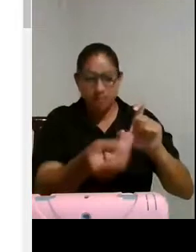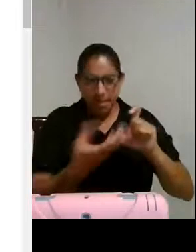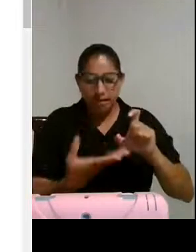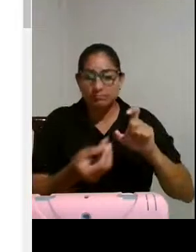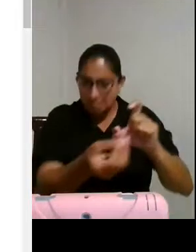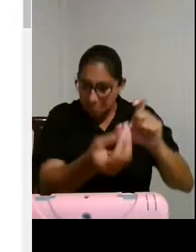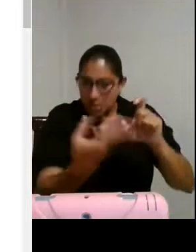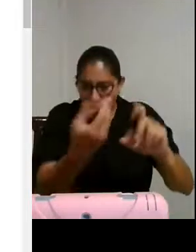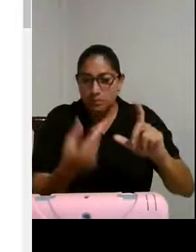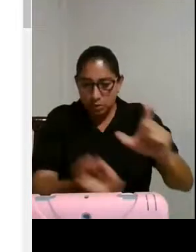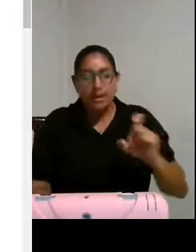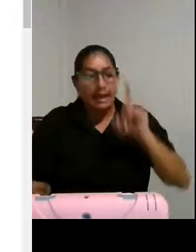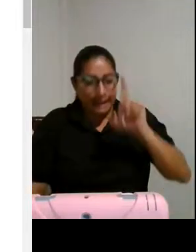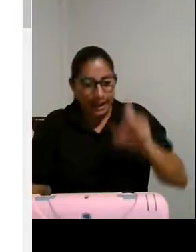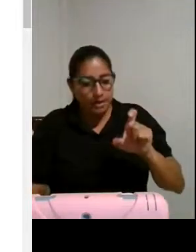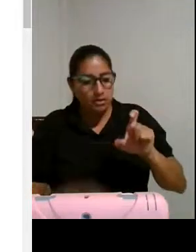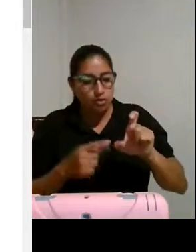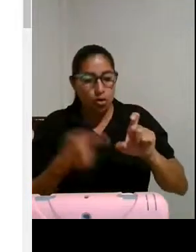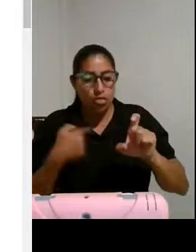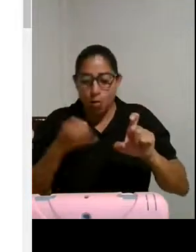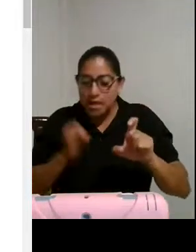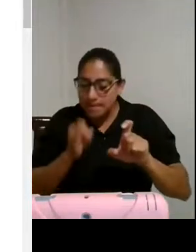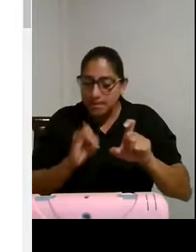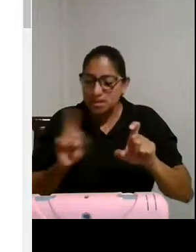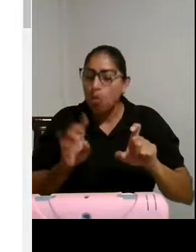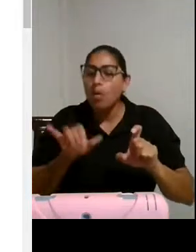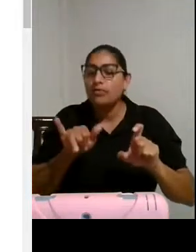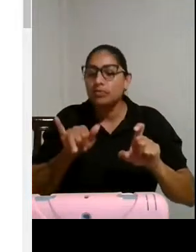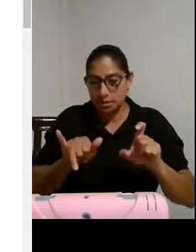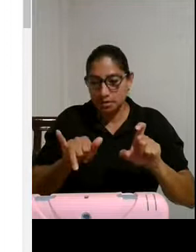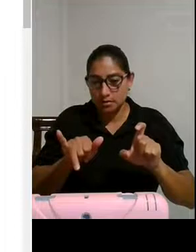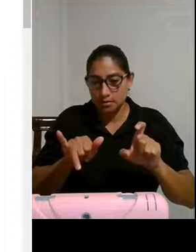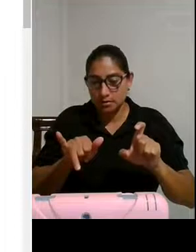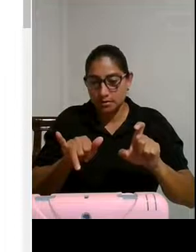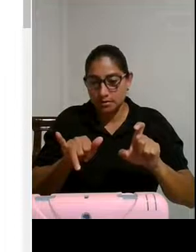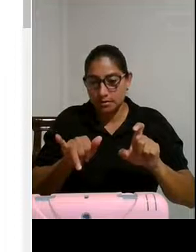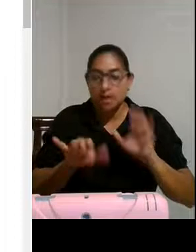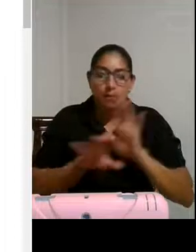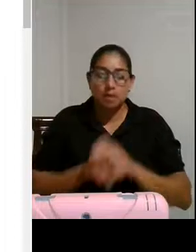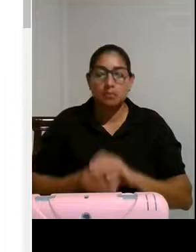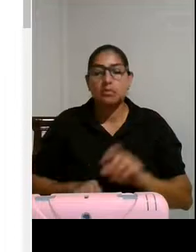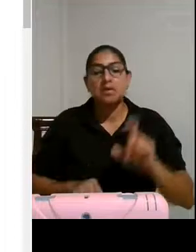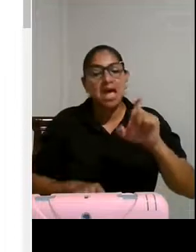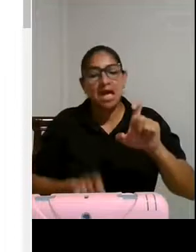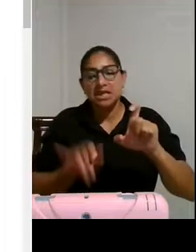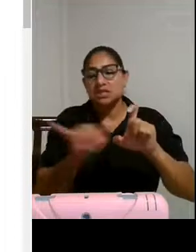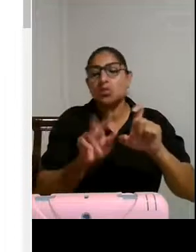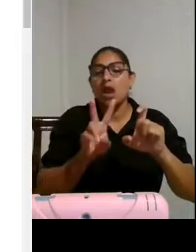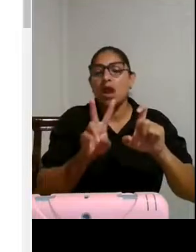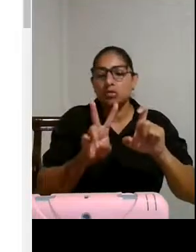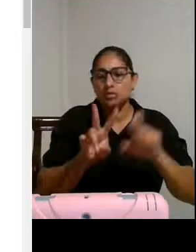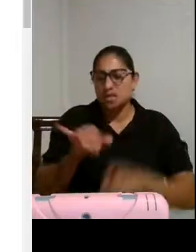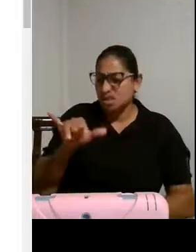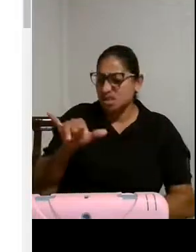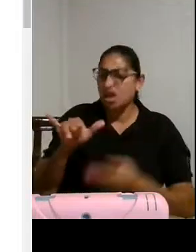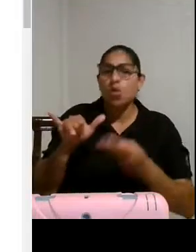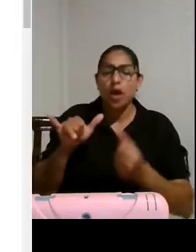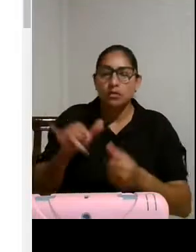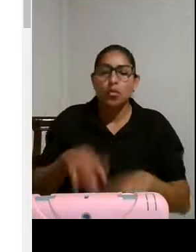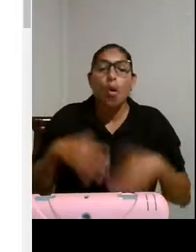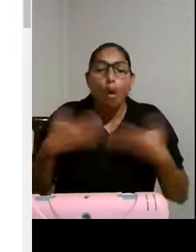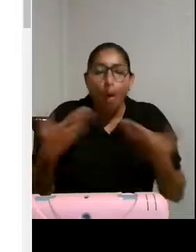dicho en x igual 2 y no les daban este 6, usted lo puede calcular. ¿Cómo se